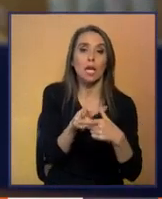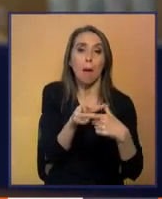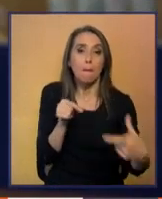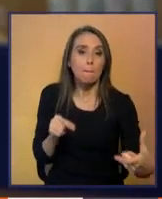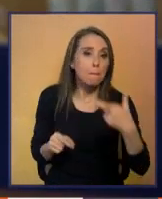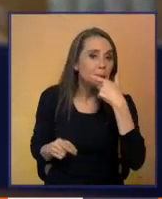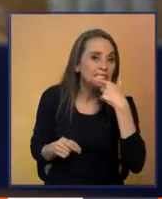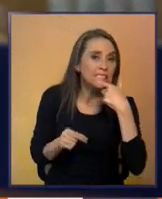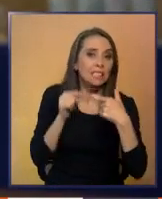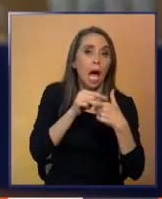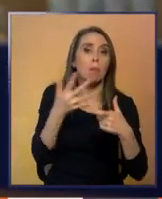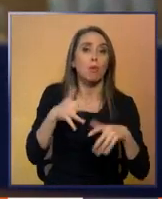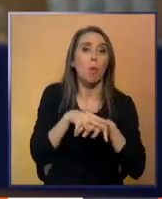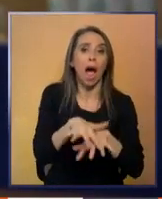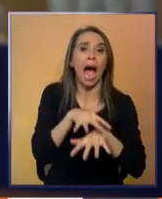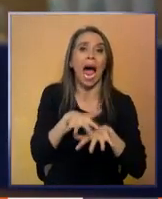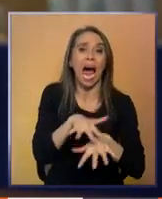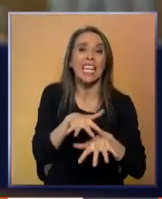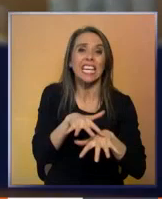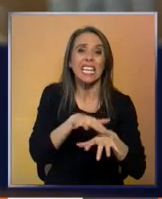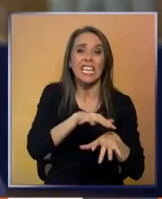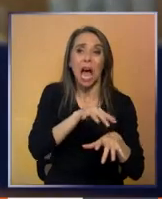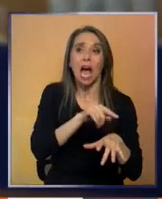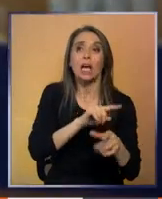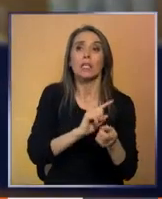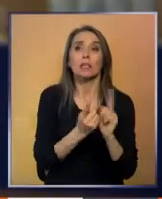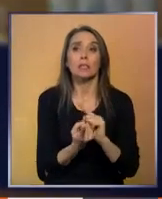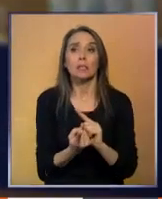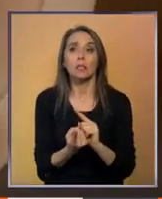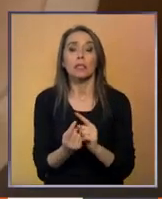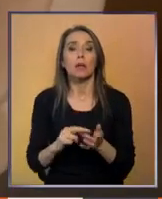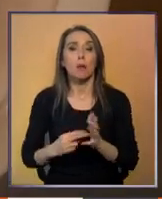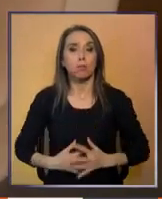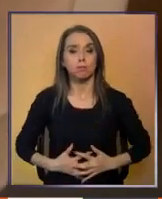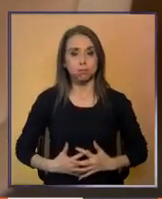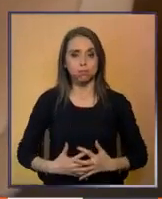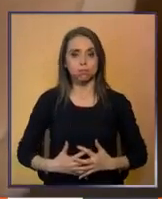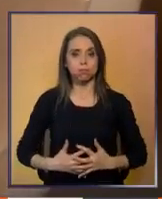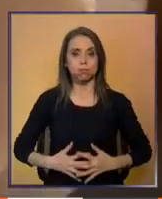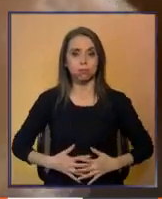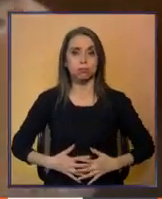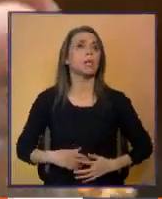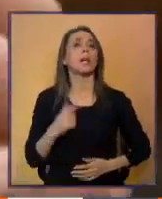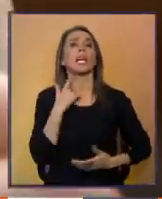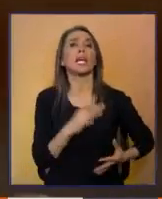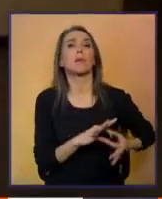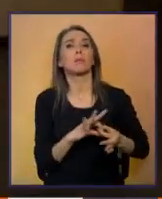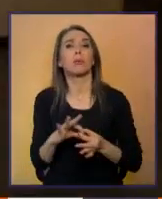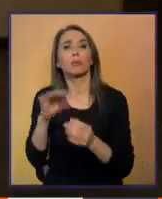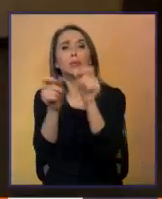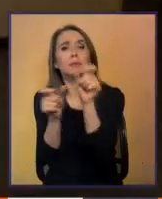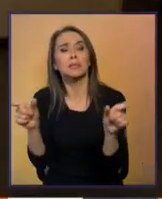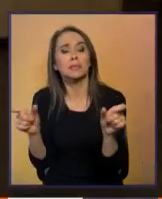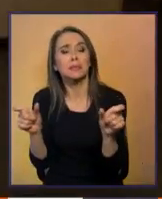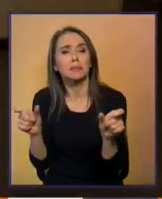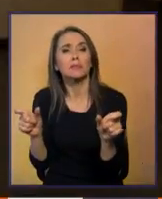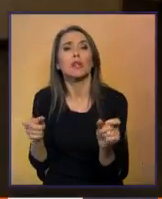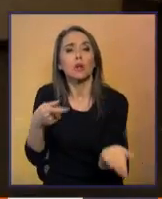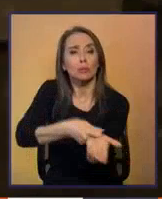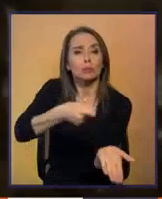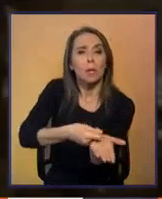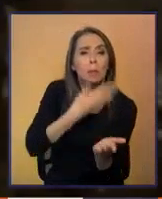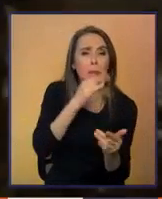tenga mucha harina, muchas veces nos genera ahí el problema de hinchazón. Pero, ¿qué motiva a los consumidores a preferir